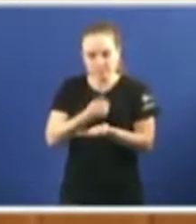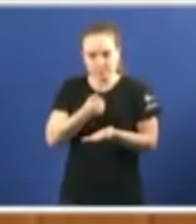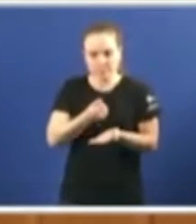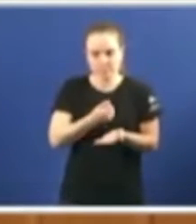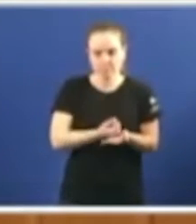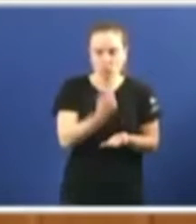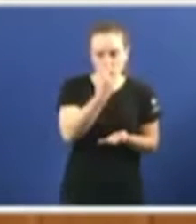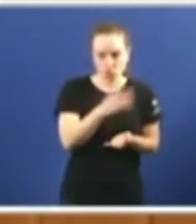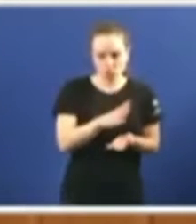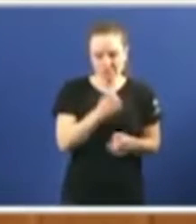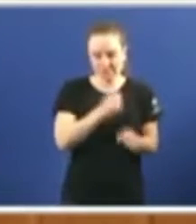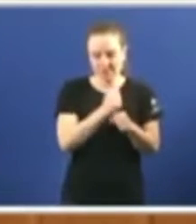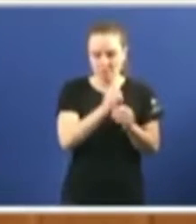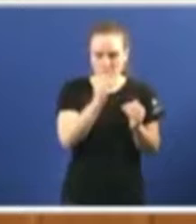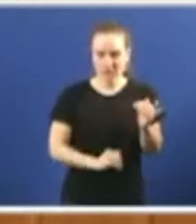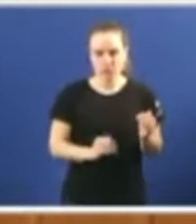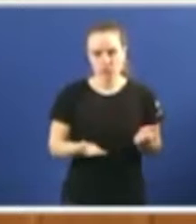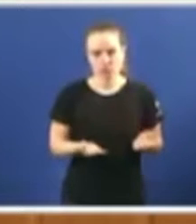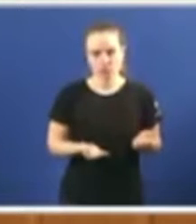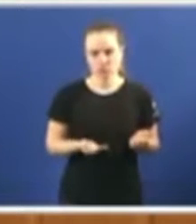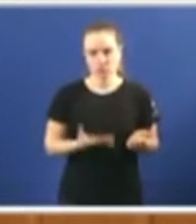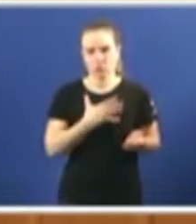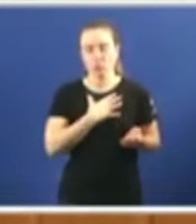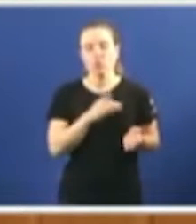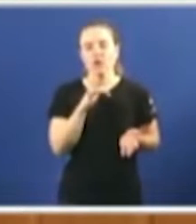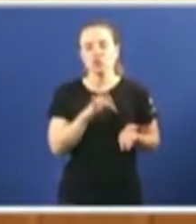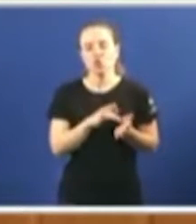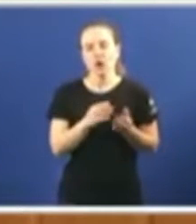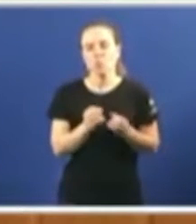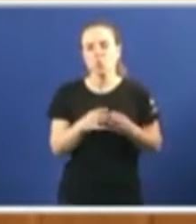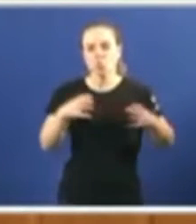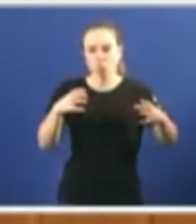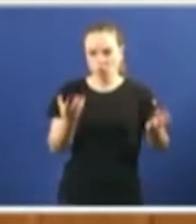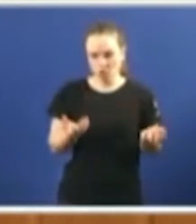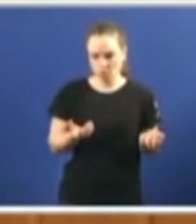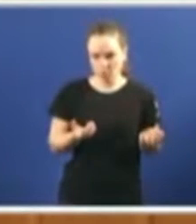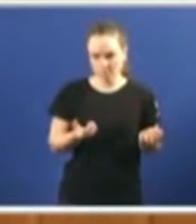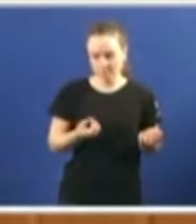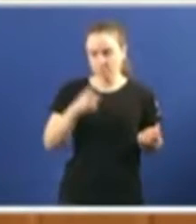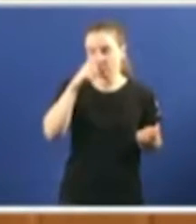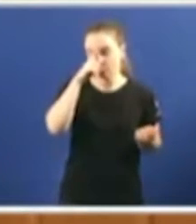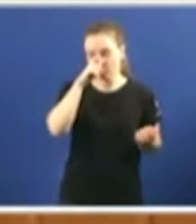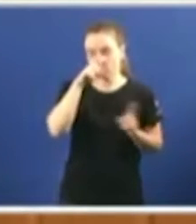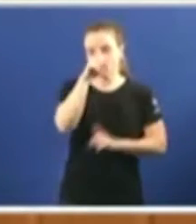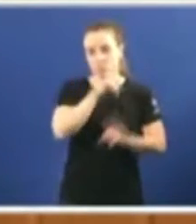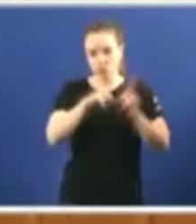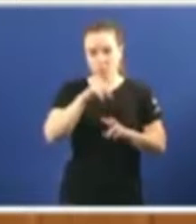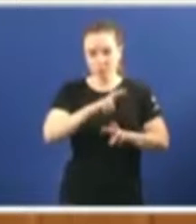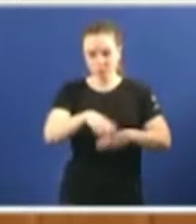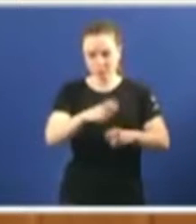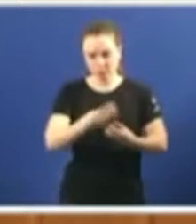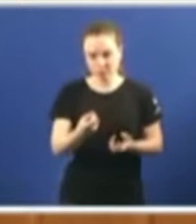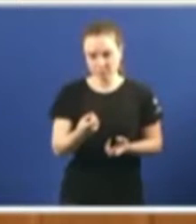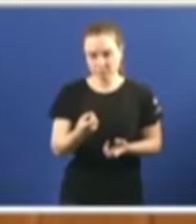e máis desguaces. Pode chegar incluso a crear burbullas especulativas sobre as cotas. Lembremos os problemas do noso agro coa cota